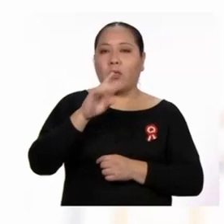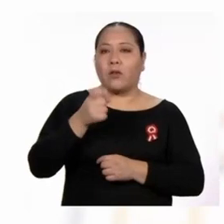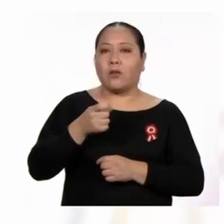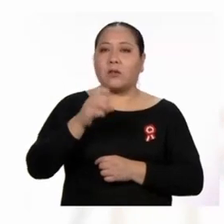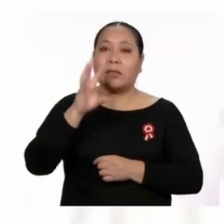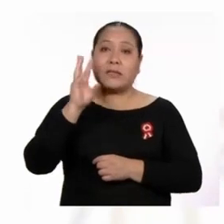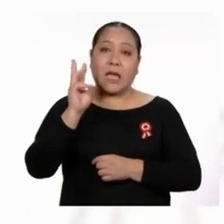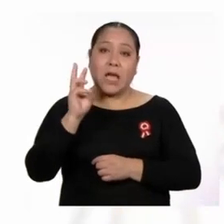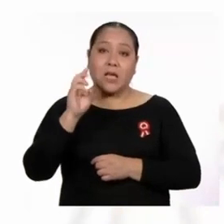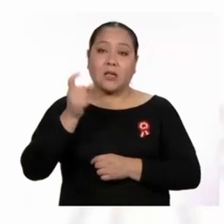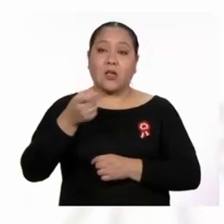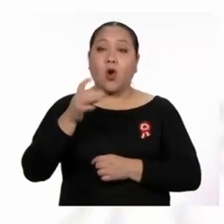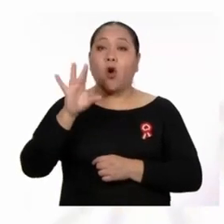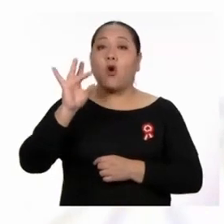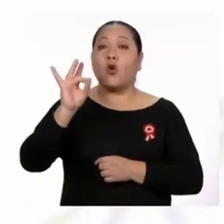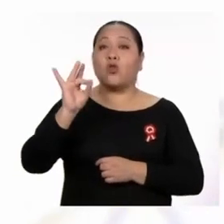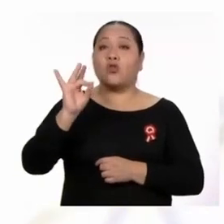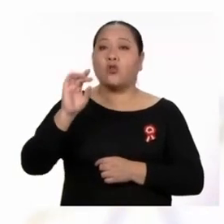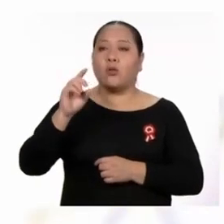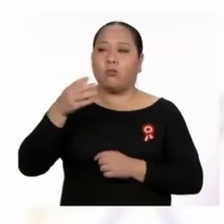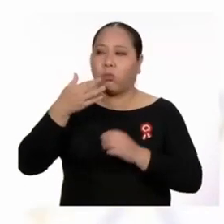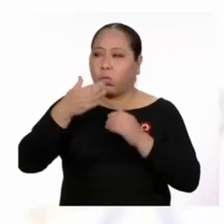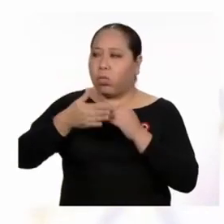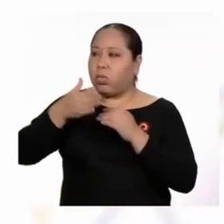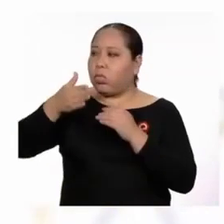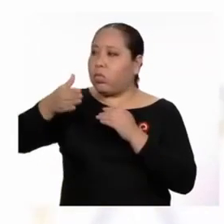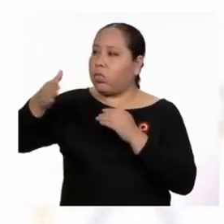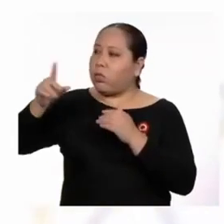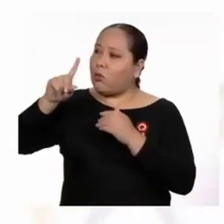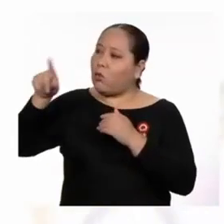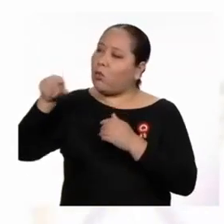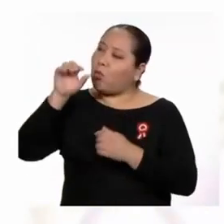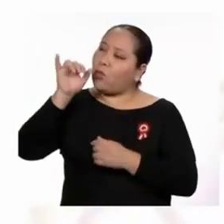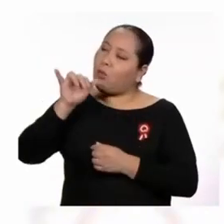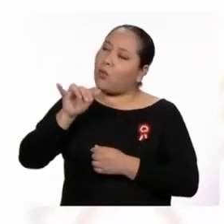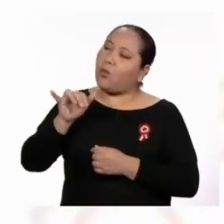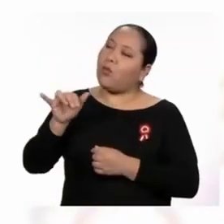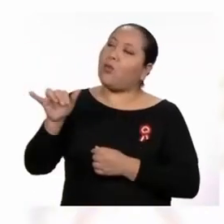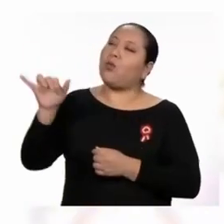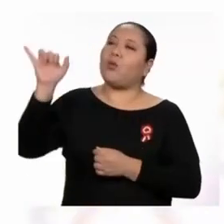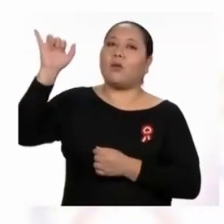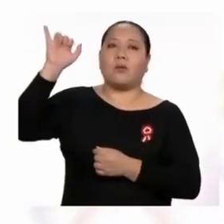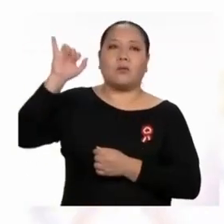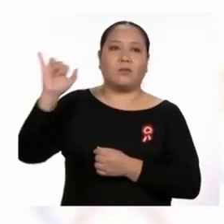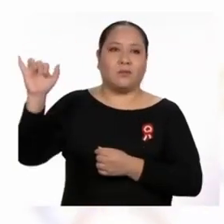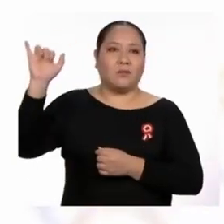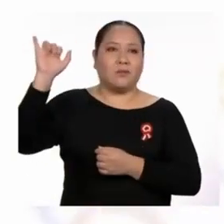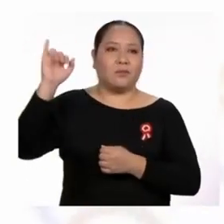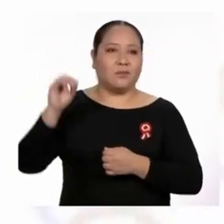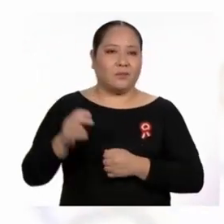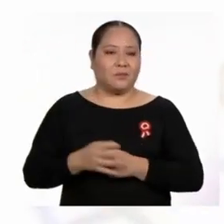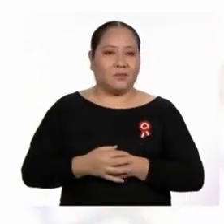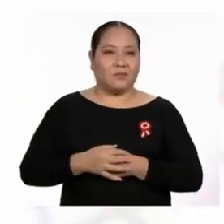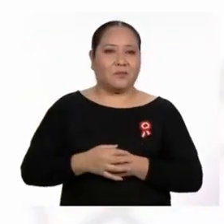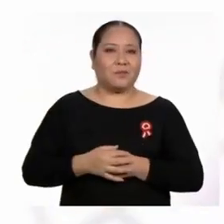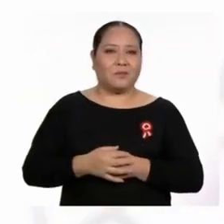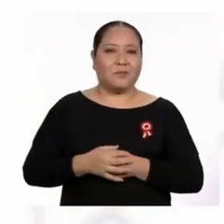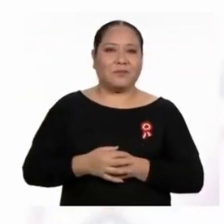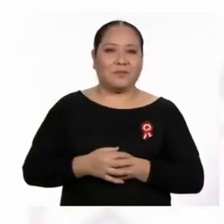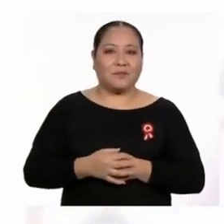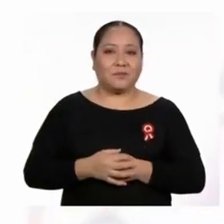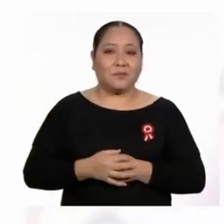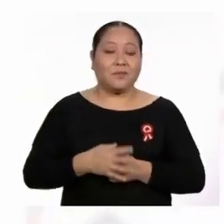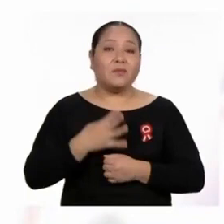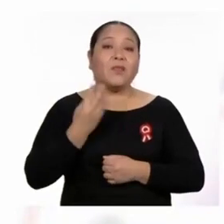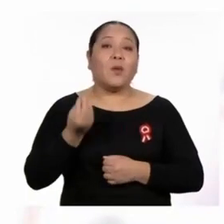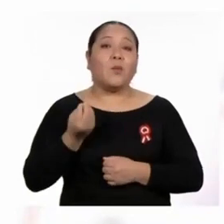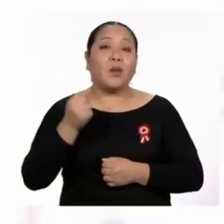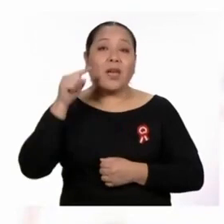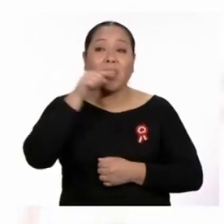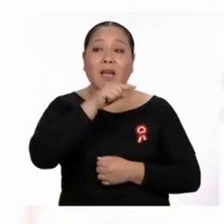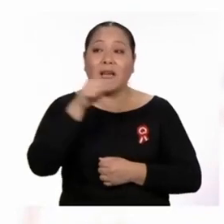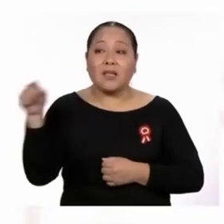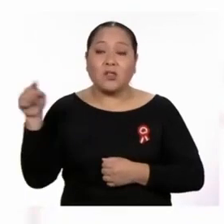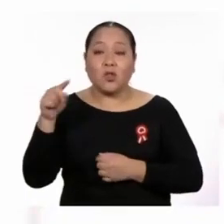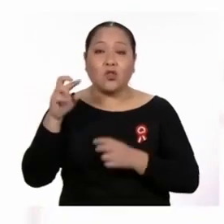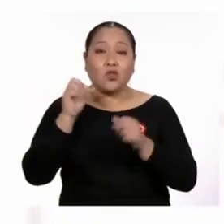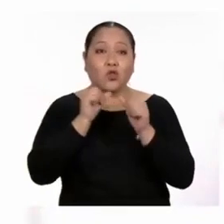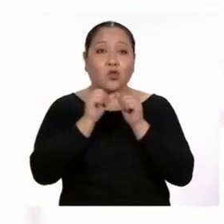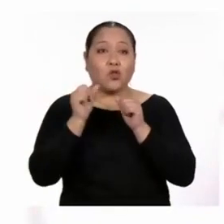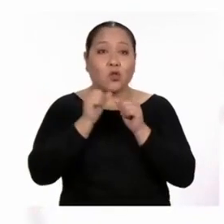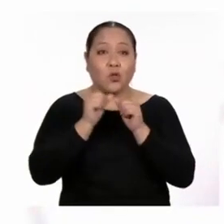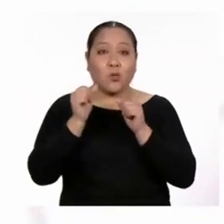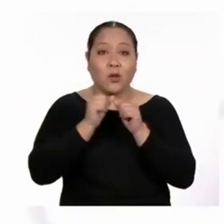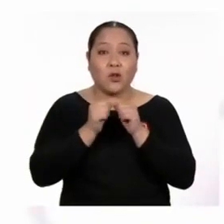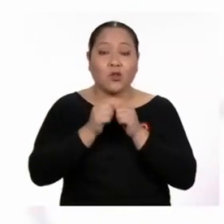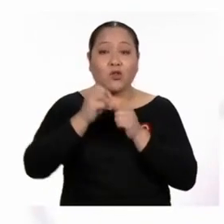6, 8 y así hasta el infinito. ¿Por qué estos números son